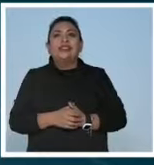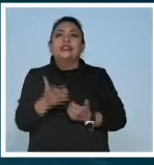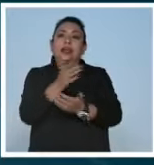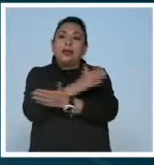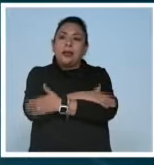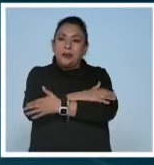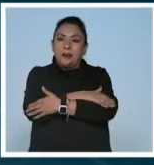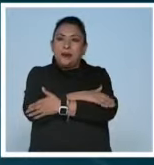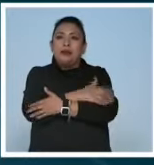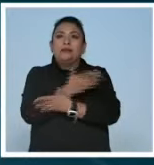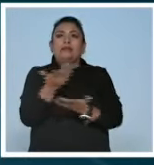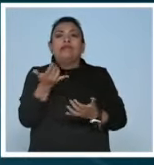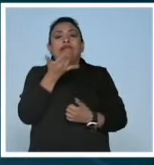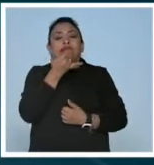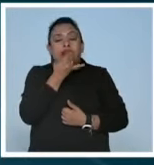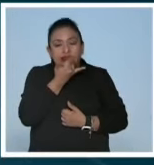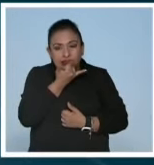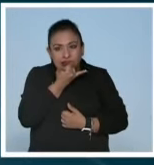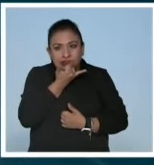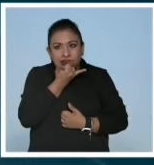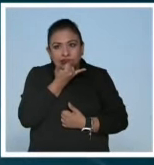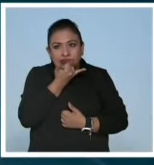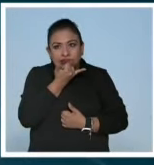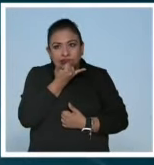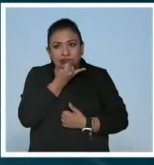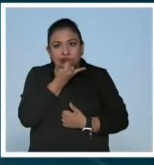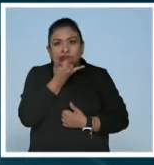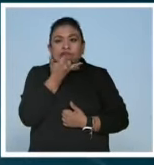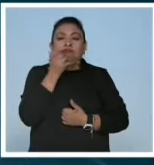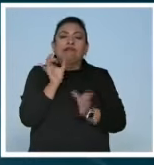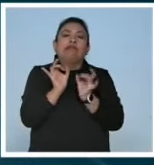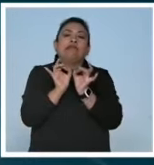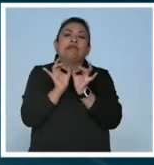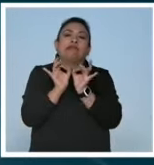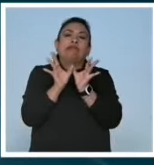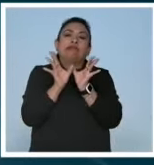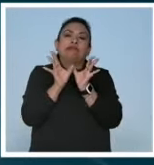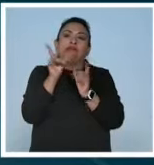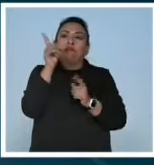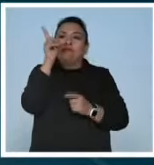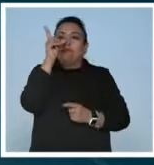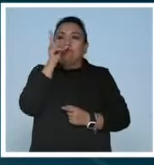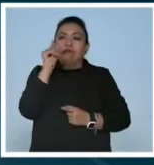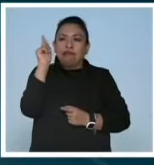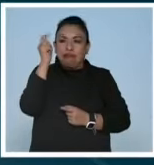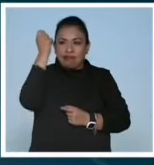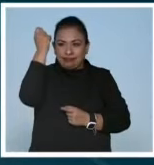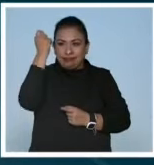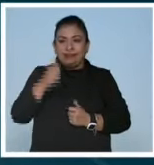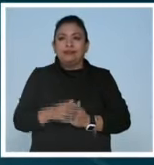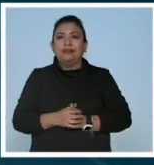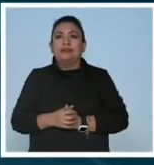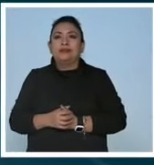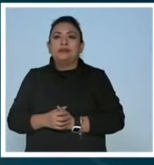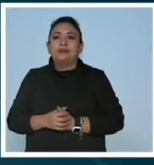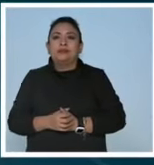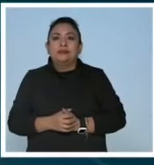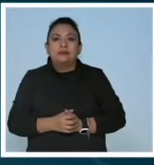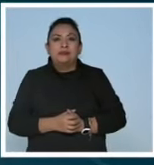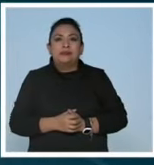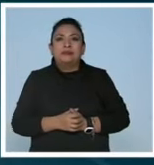abrazo. Y lamento las inconsecuencias de la tecnología.